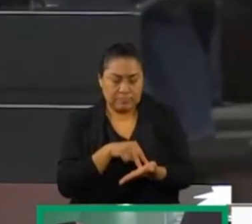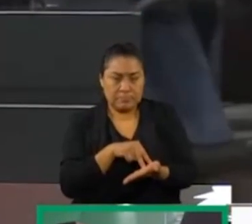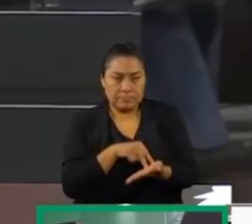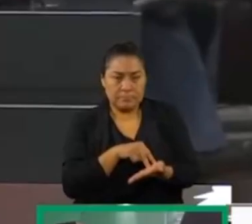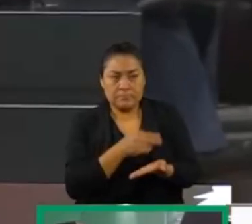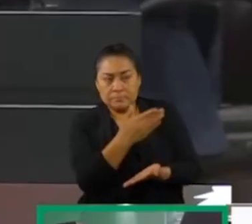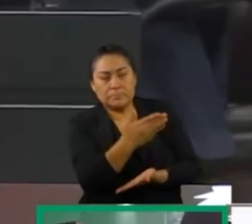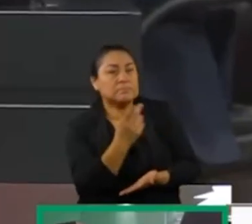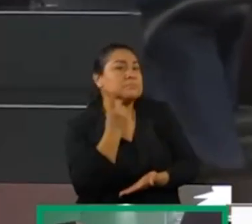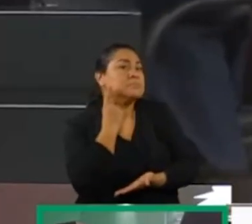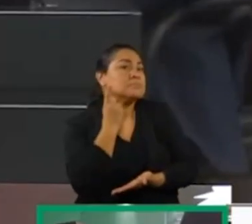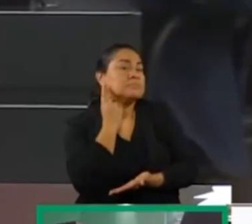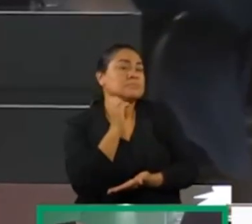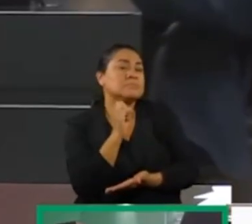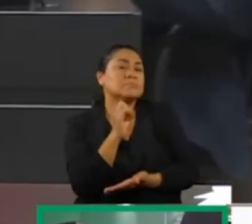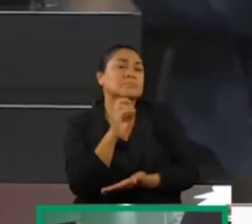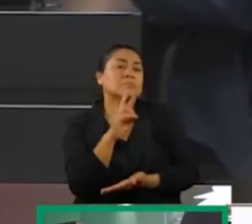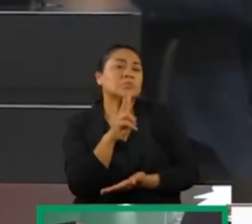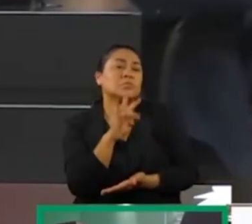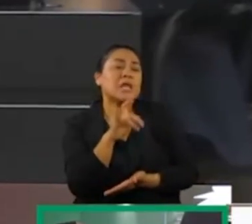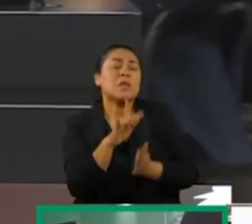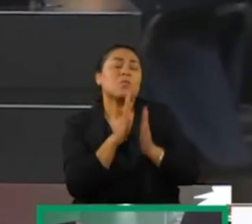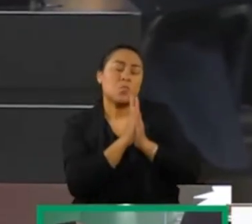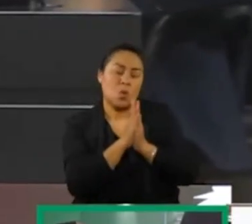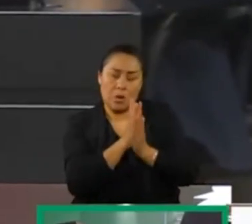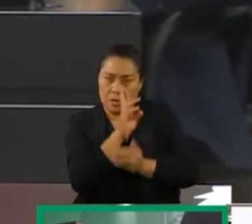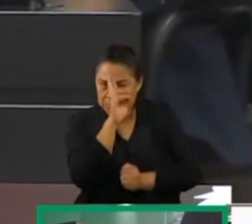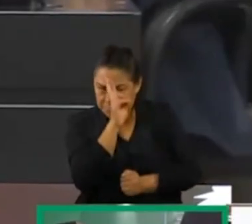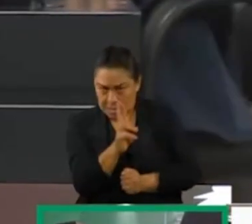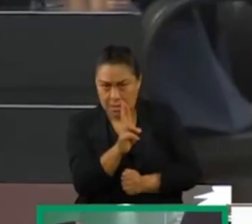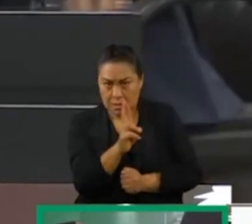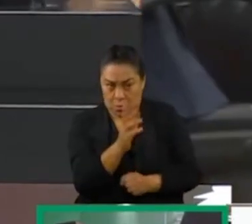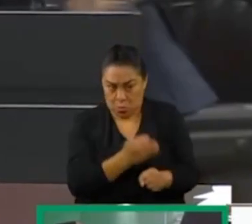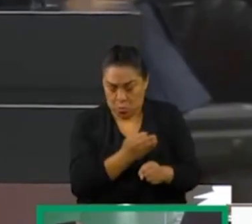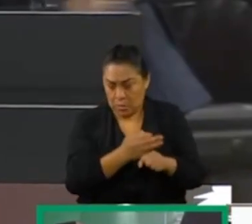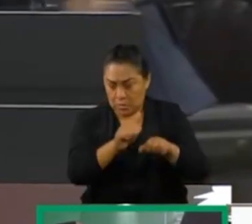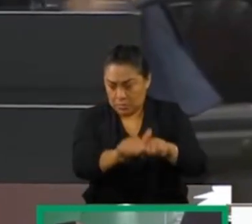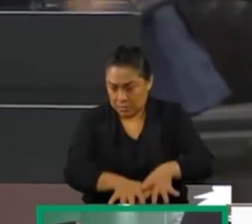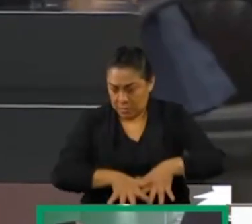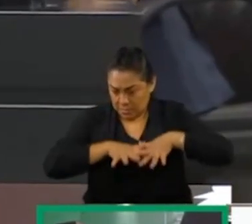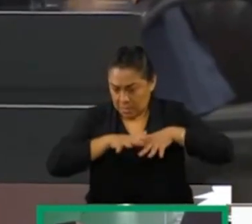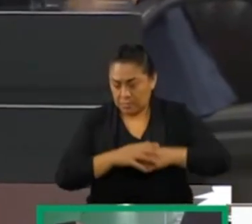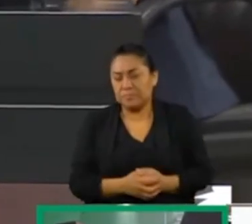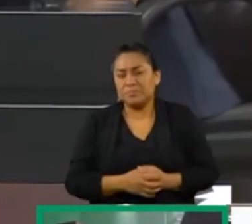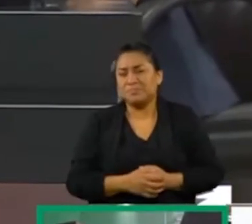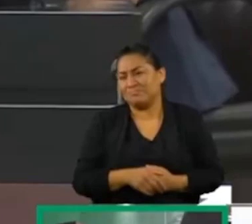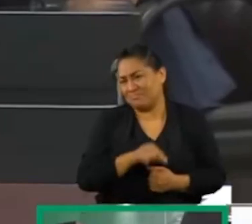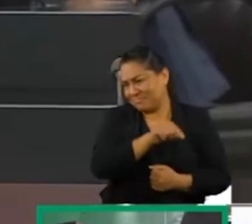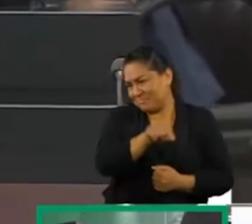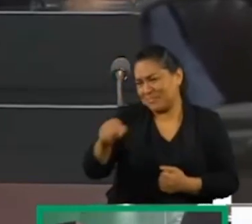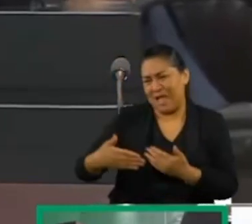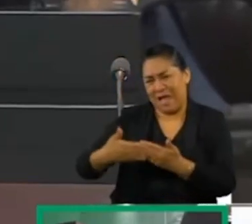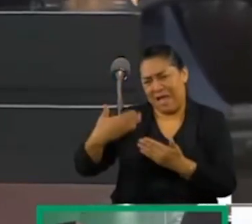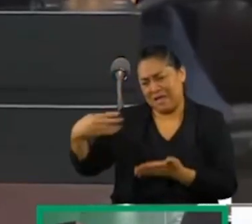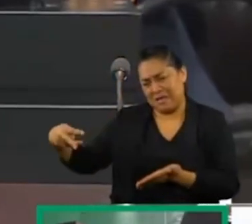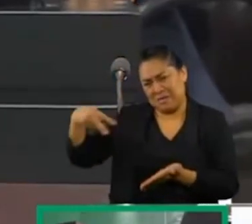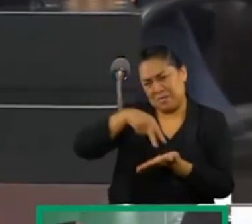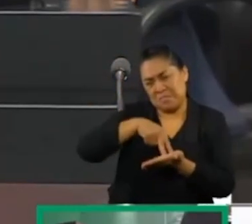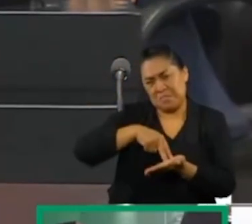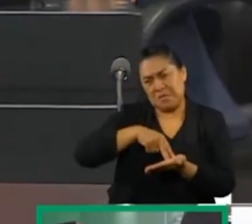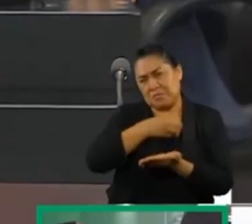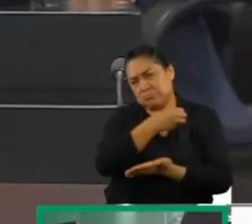Diputado Erubiel, sea respetuoso de esta asamblea. Sus intervenciones han sido